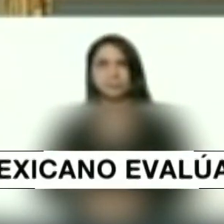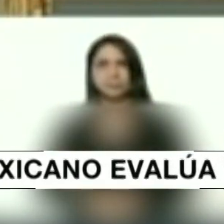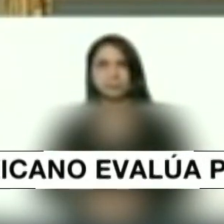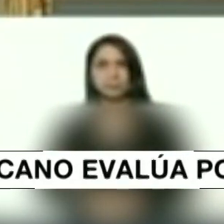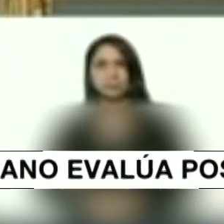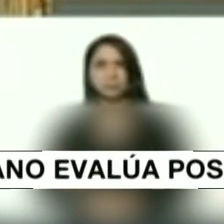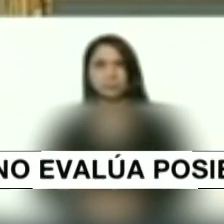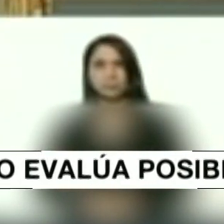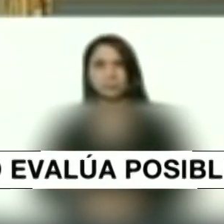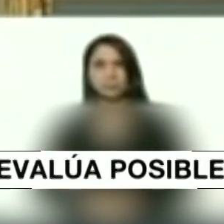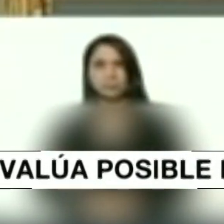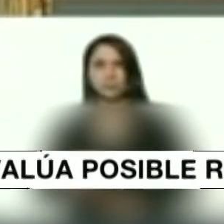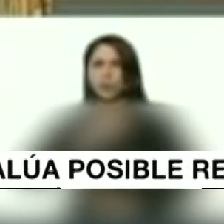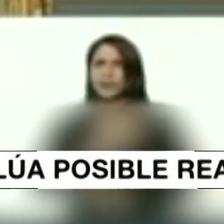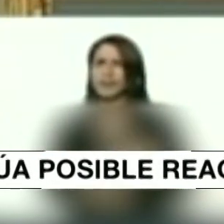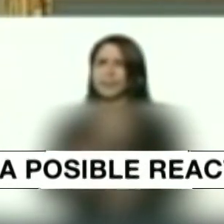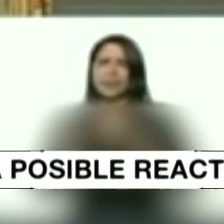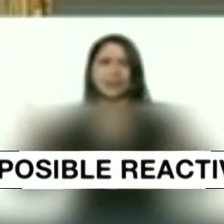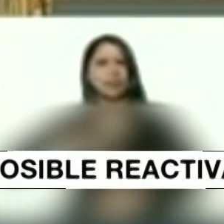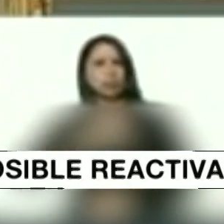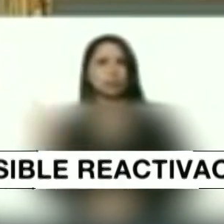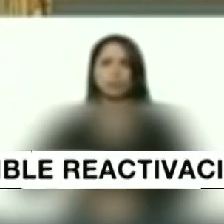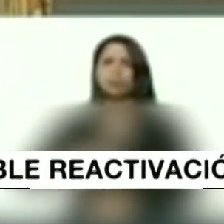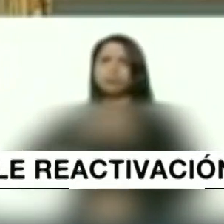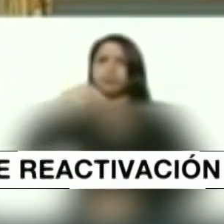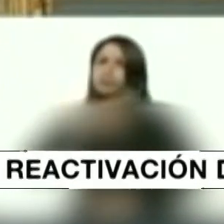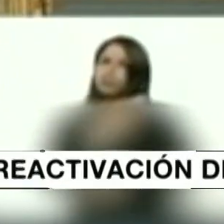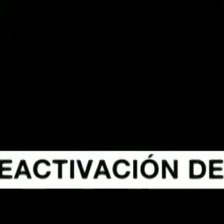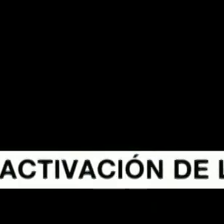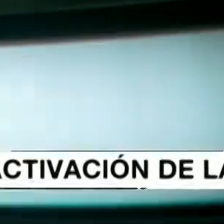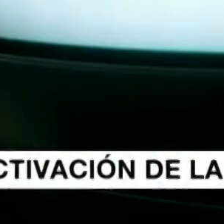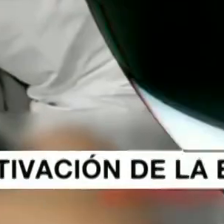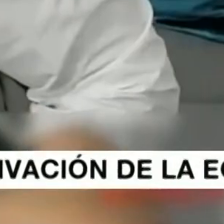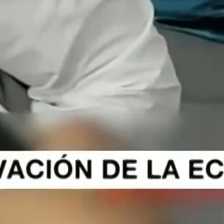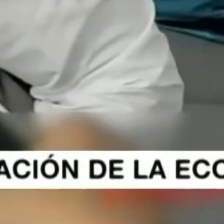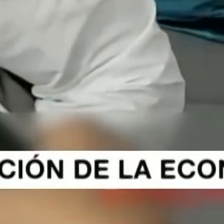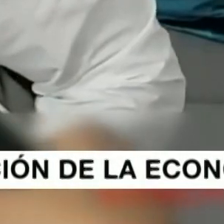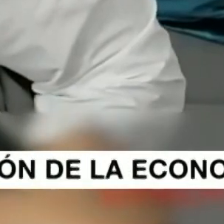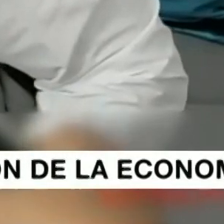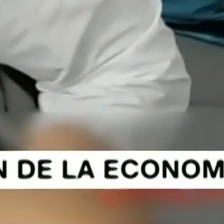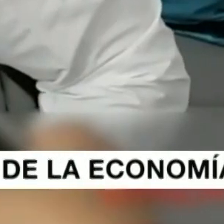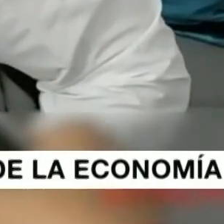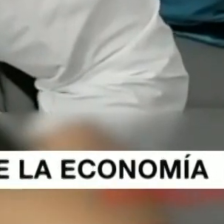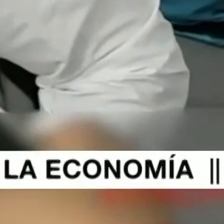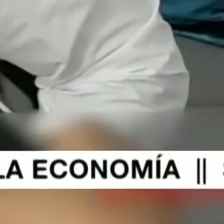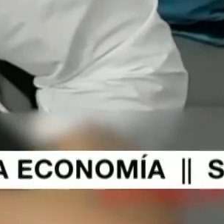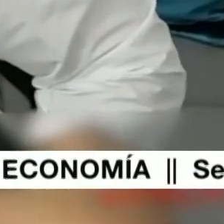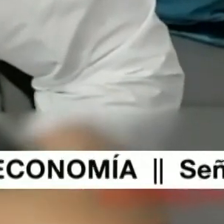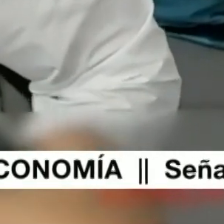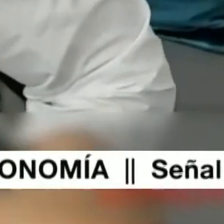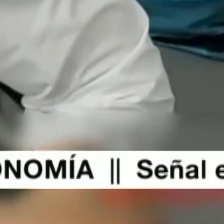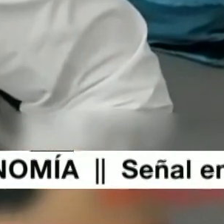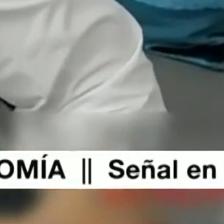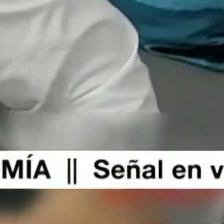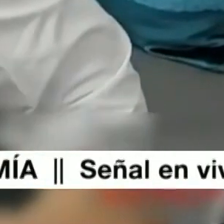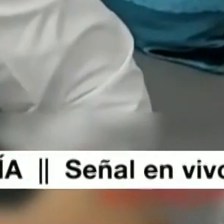fuerzas más grandes que tenemos nosotros, las fuerzas espirituales, en combate. Elkin Javier López Torres, alias Doble